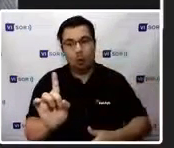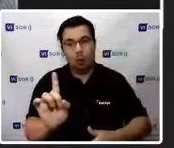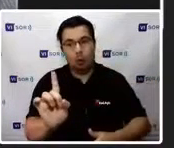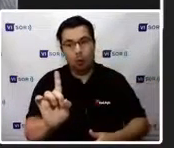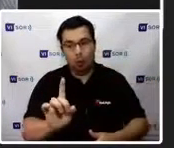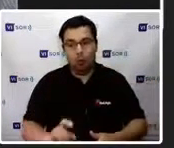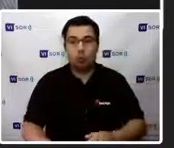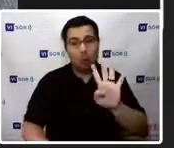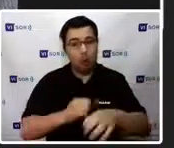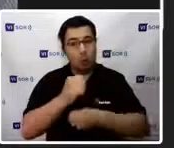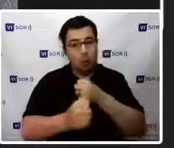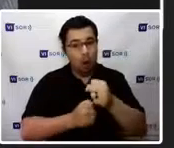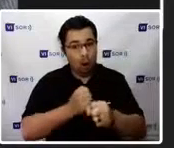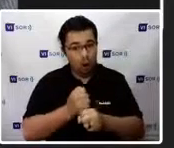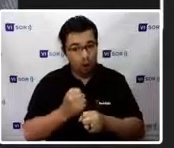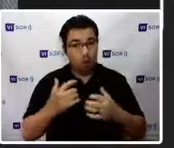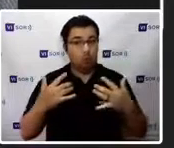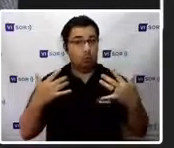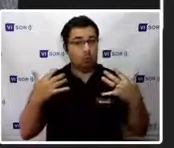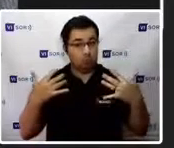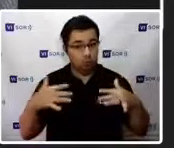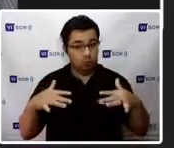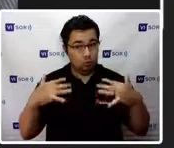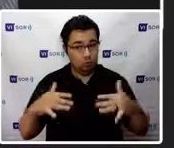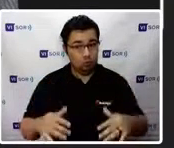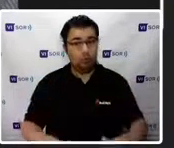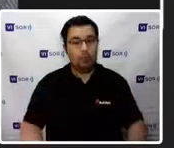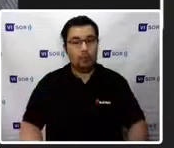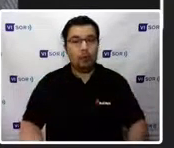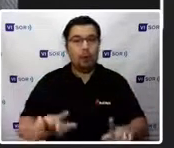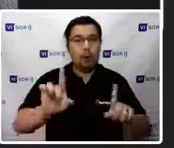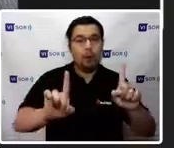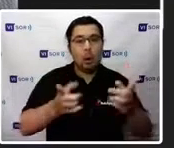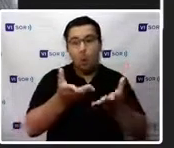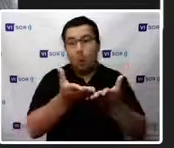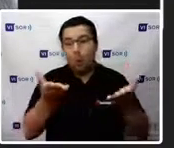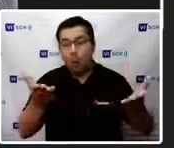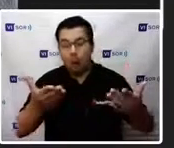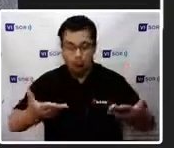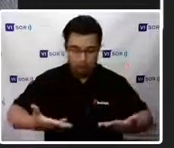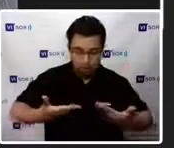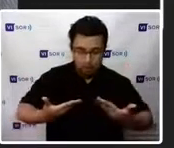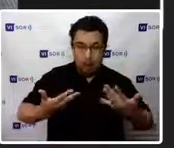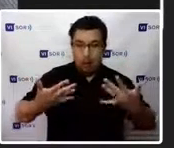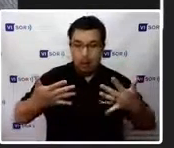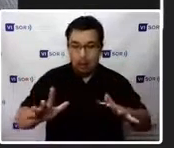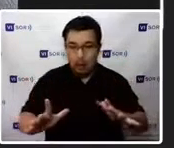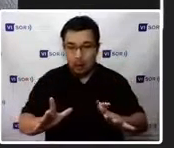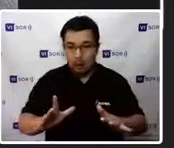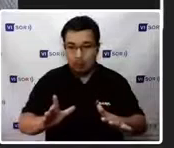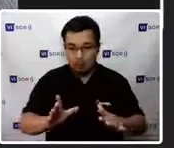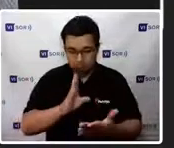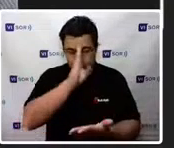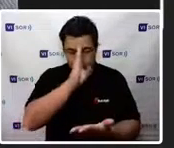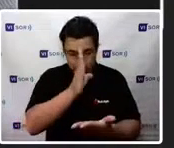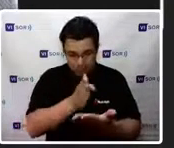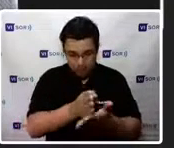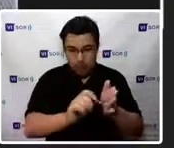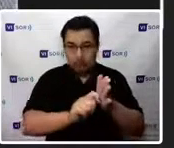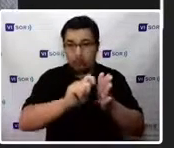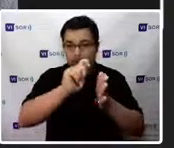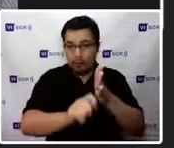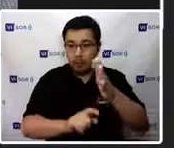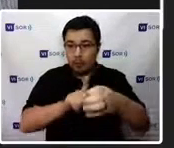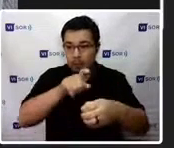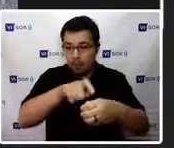sí. pues. Y si alguno se motiva, se ya toma la iniciativa de inscribirse, yo creo que ya dentro de la carrera,